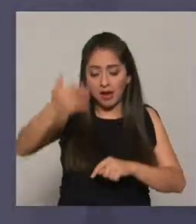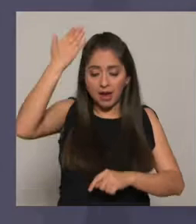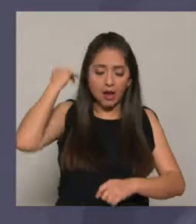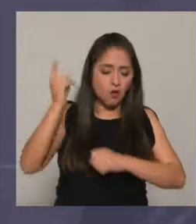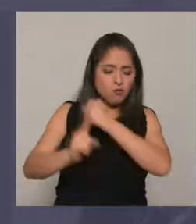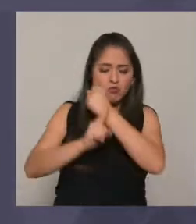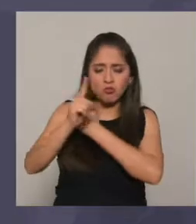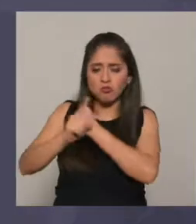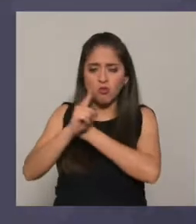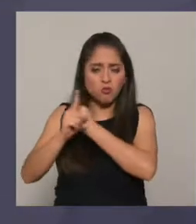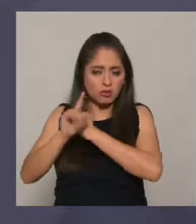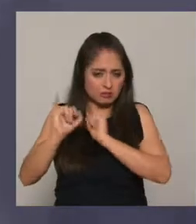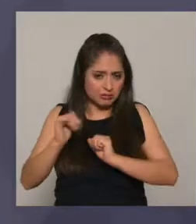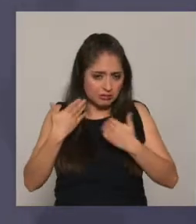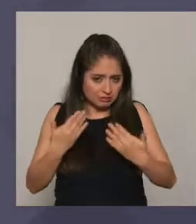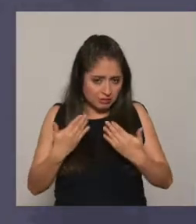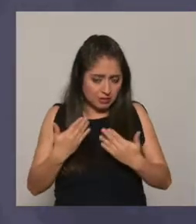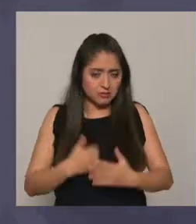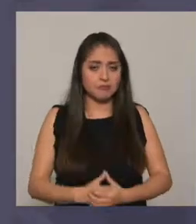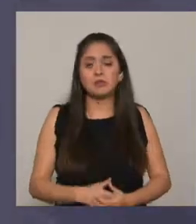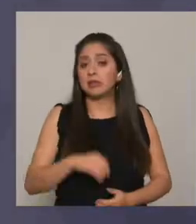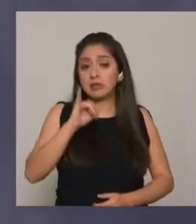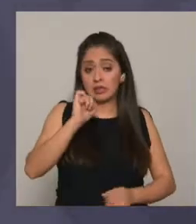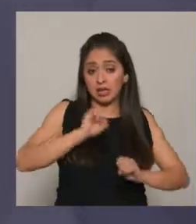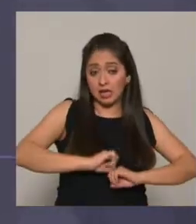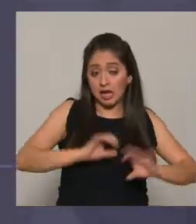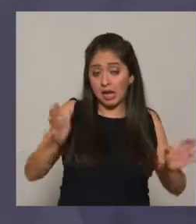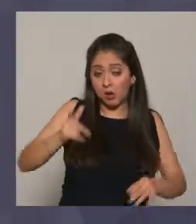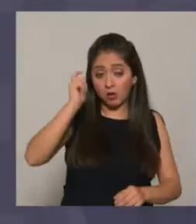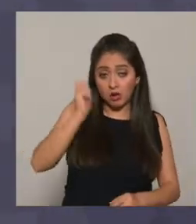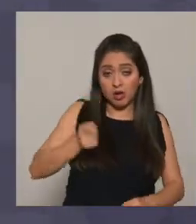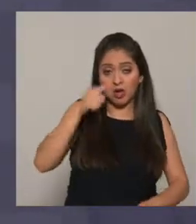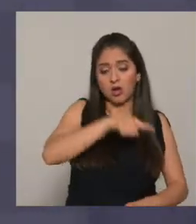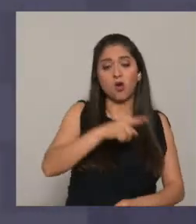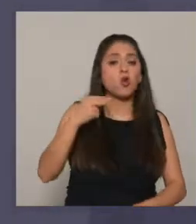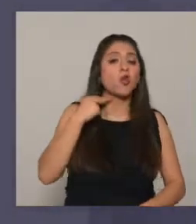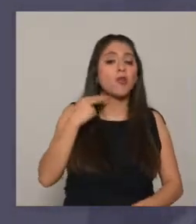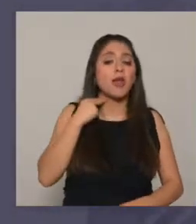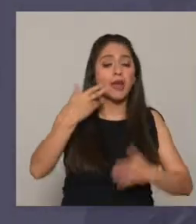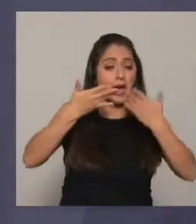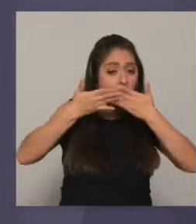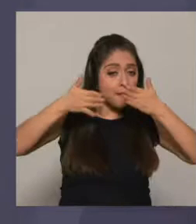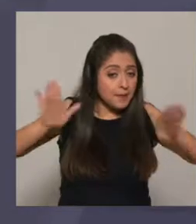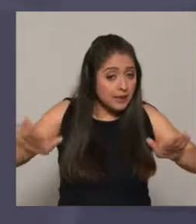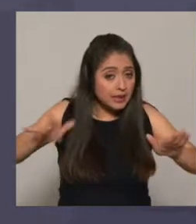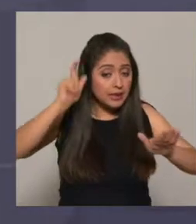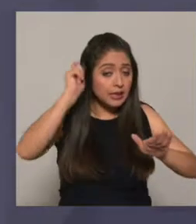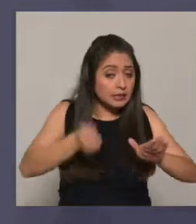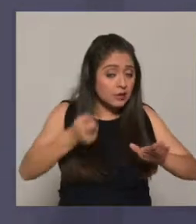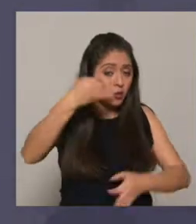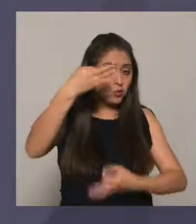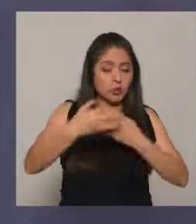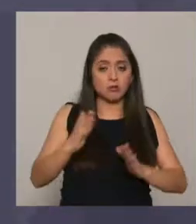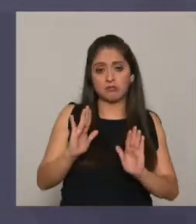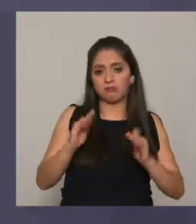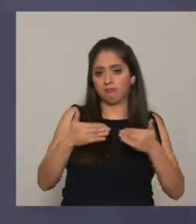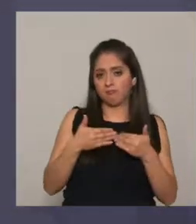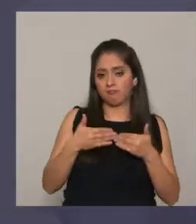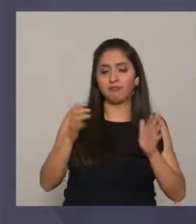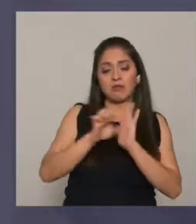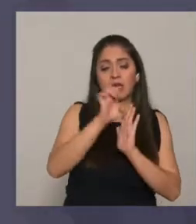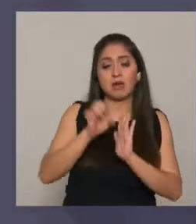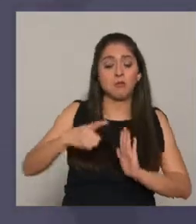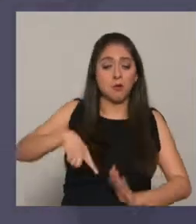un viejo dicho por ahí que dice que a notaría abierta, juzgado cerrado. Así es. Entonces, si las personas están cercanas al